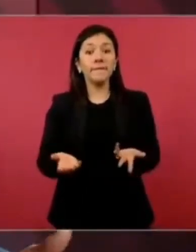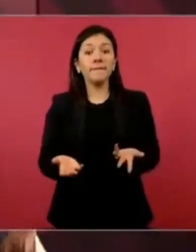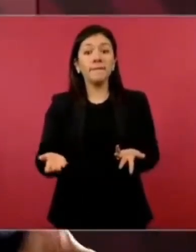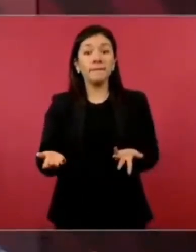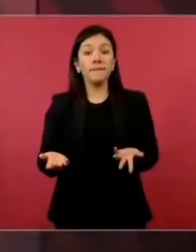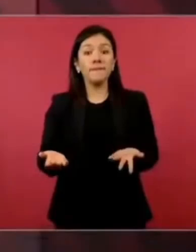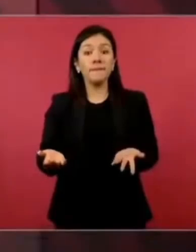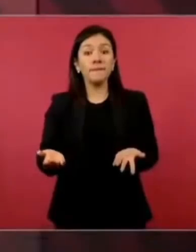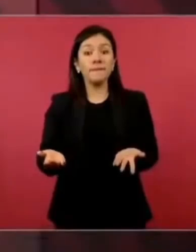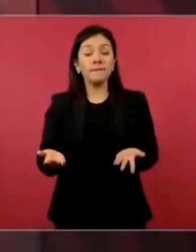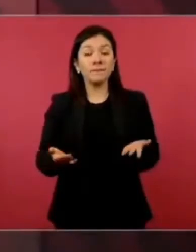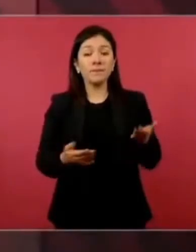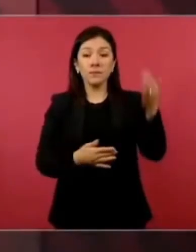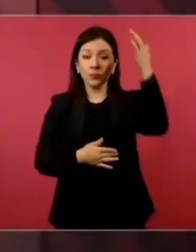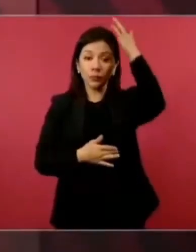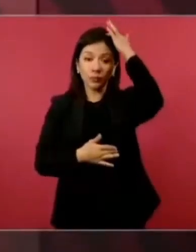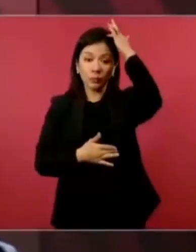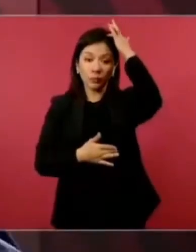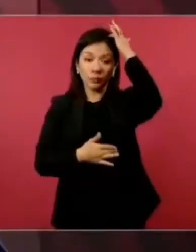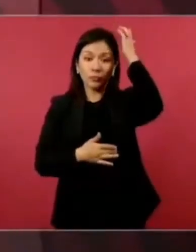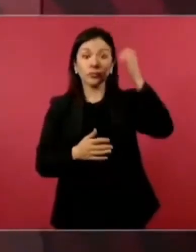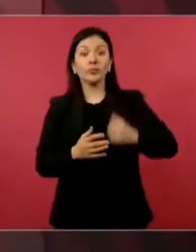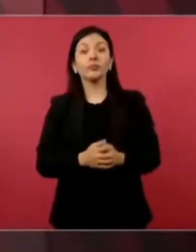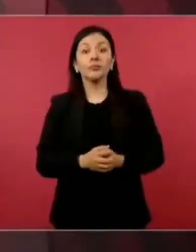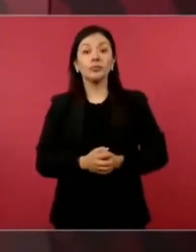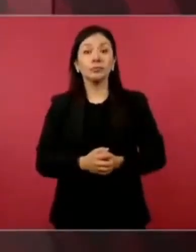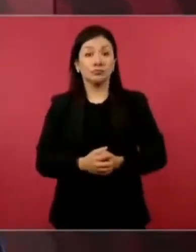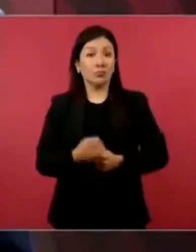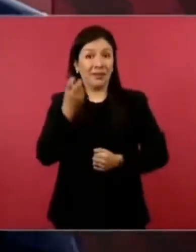Se olvidó, pero